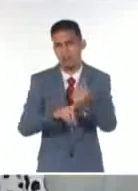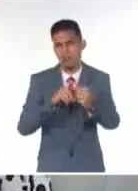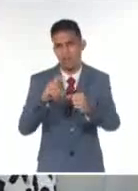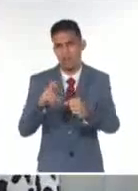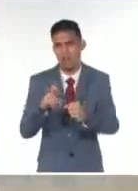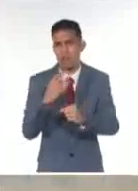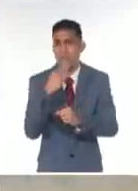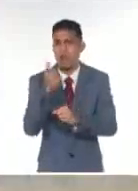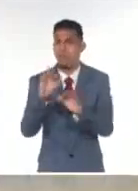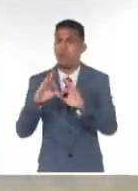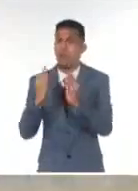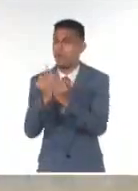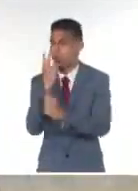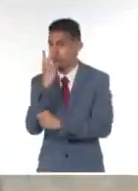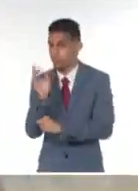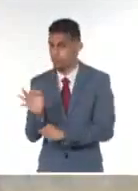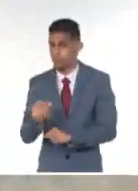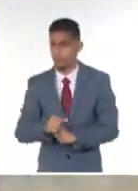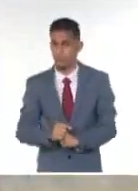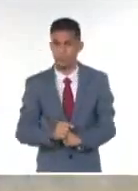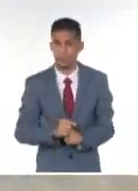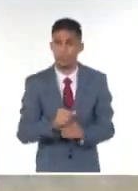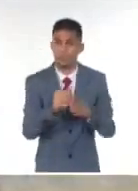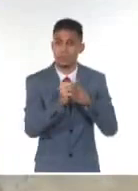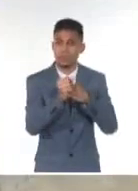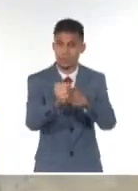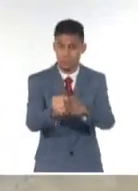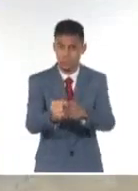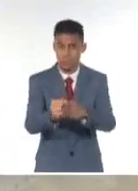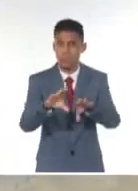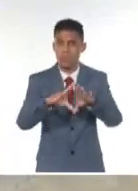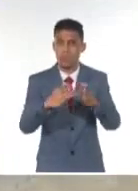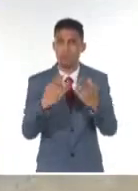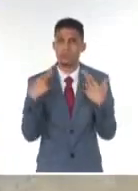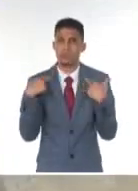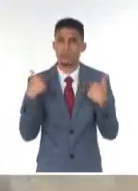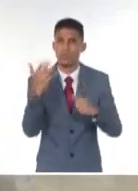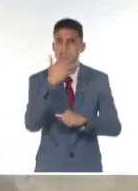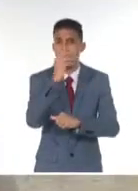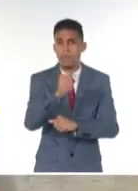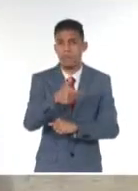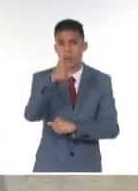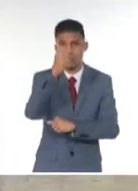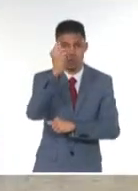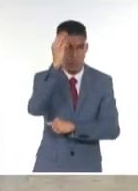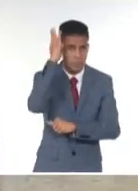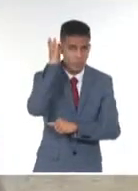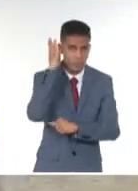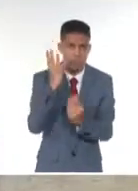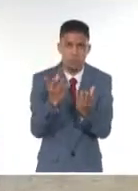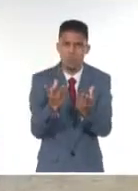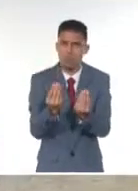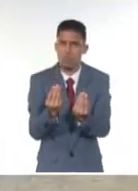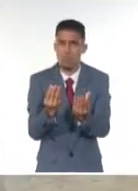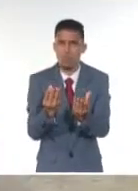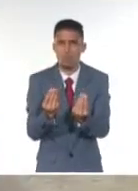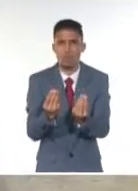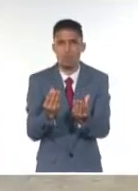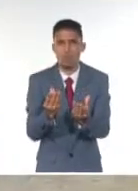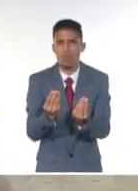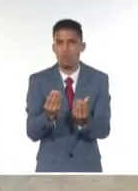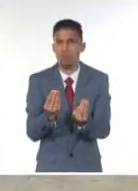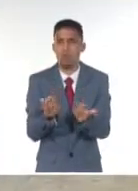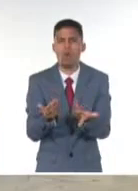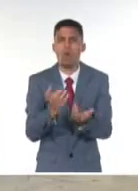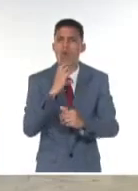más a la familia. Bajo la dirección y la guía de nuestro compañero Díaz-Canel Bermúdez, son muchos los retos de cómo